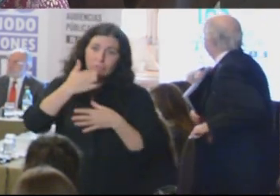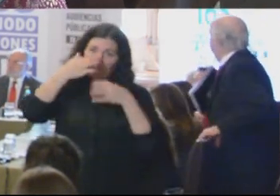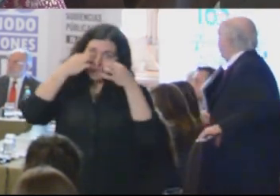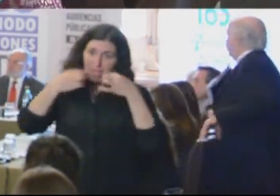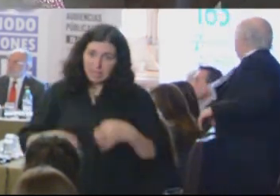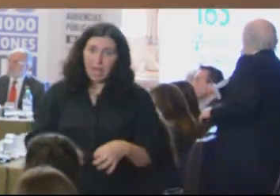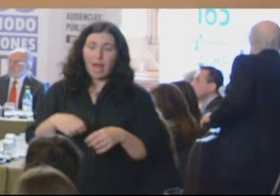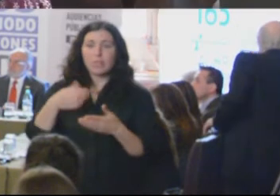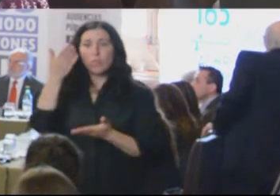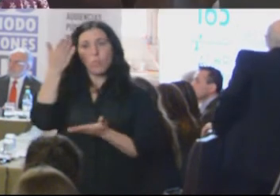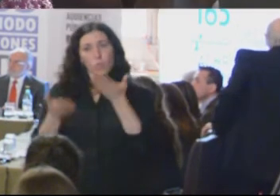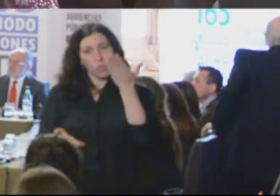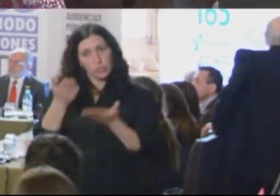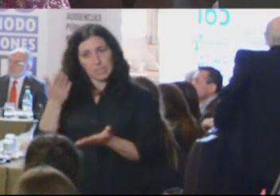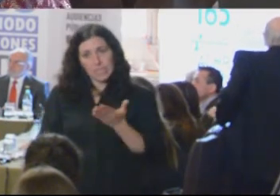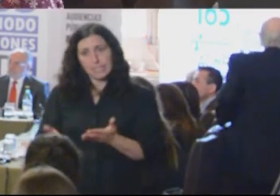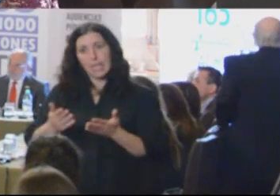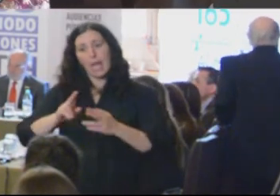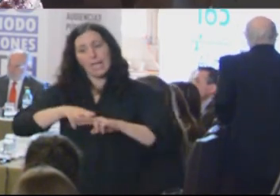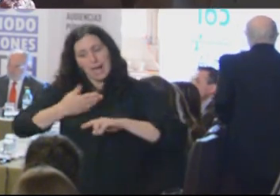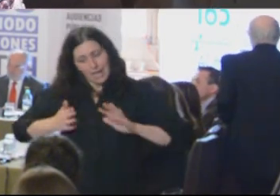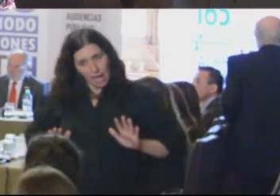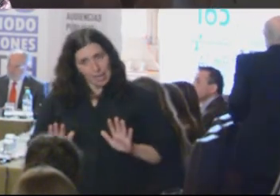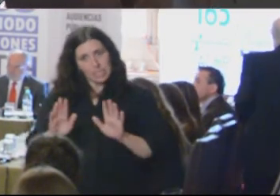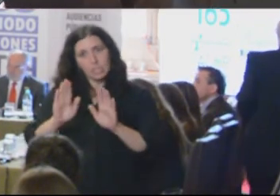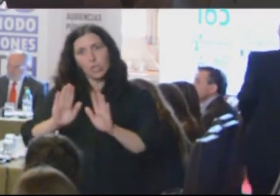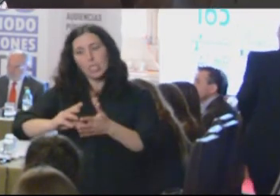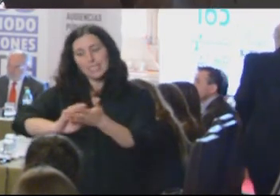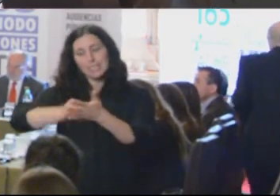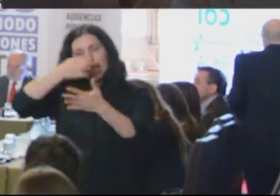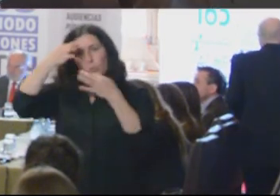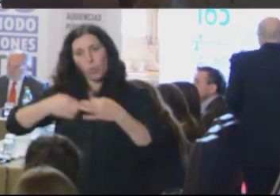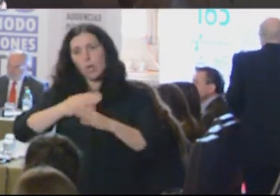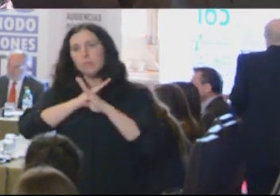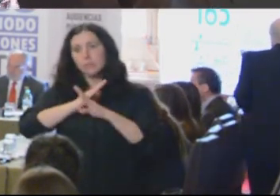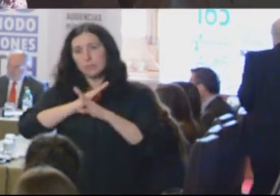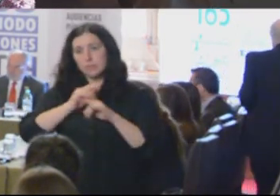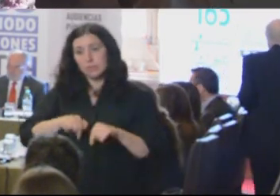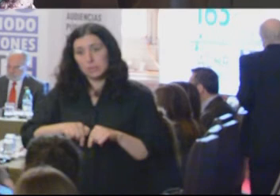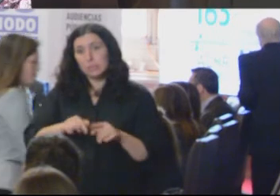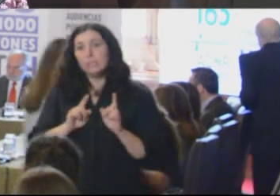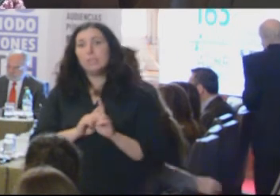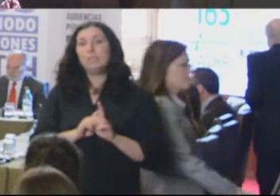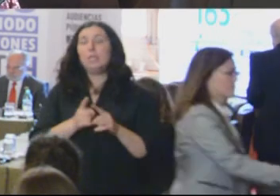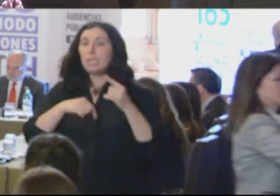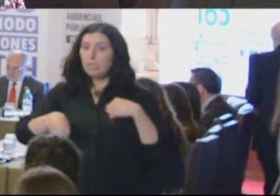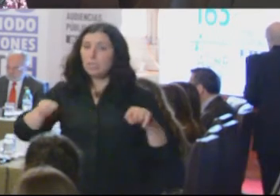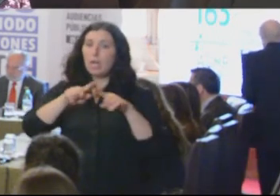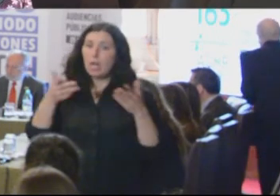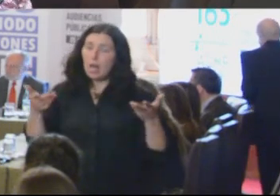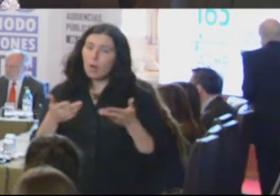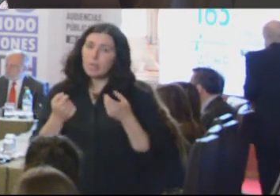garantías de no repetición vamos a conceder la